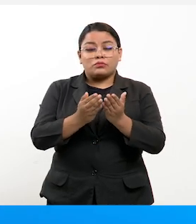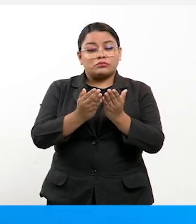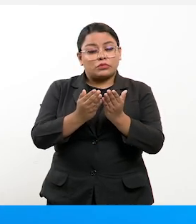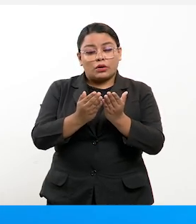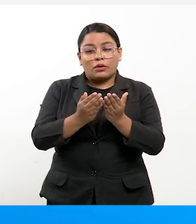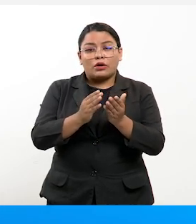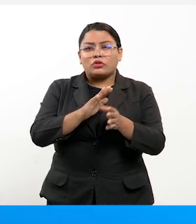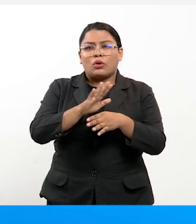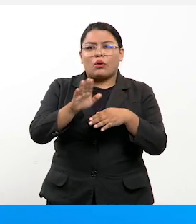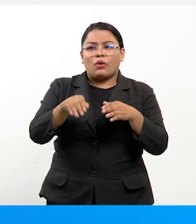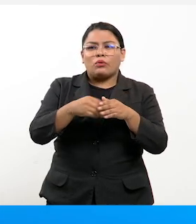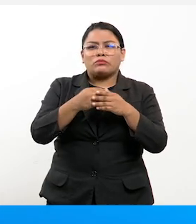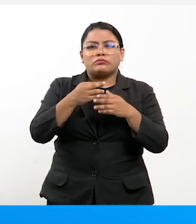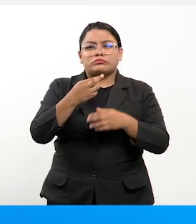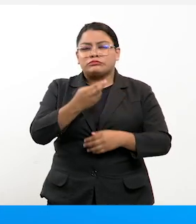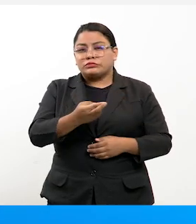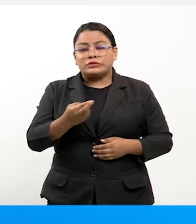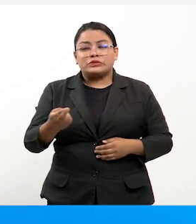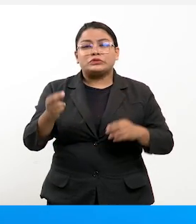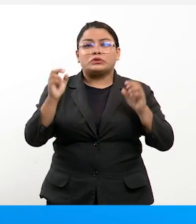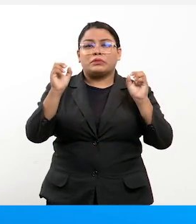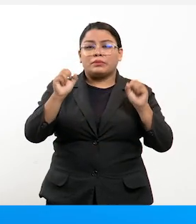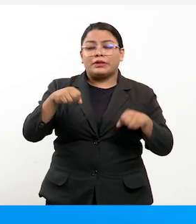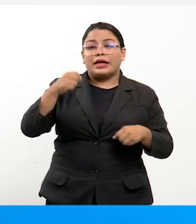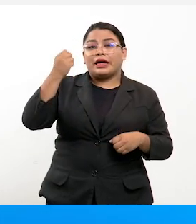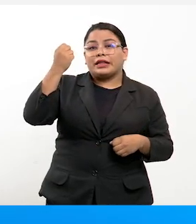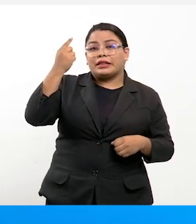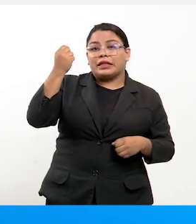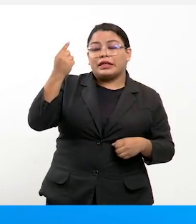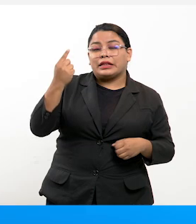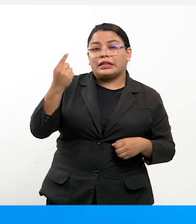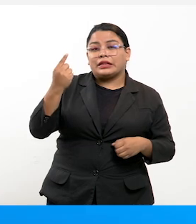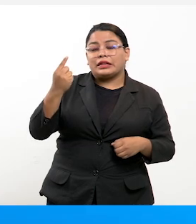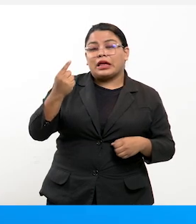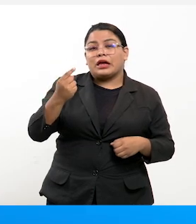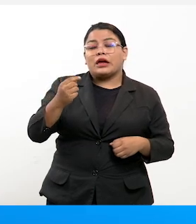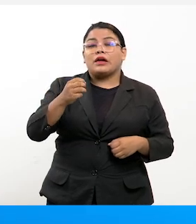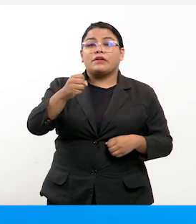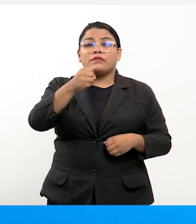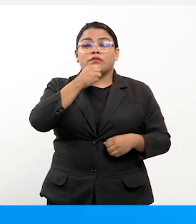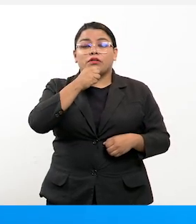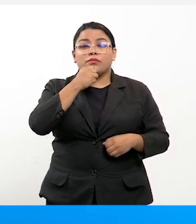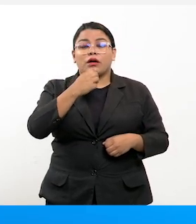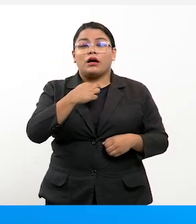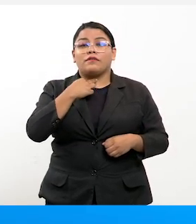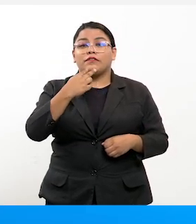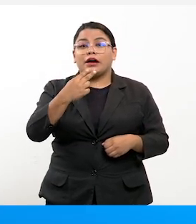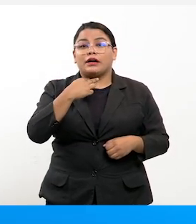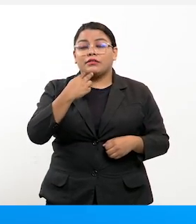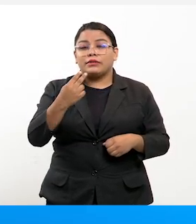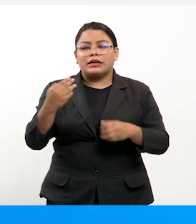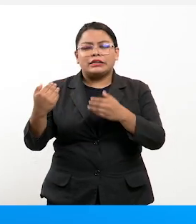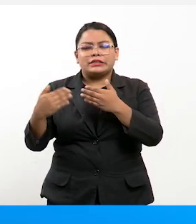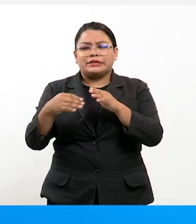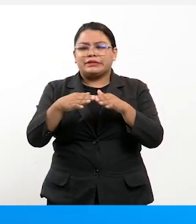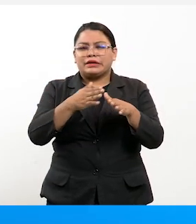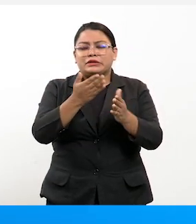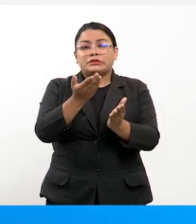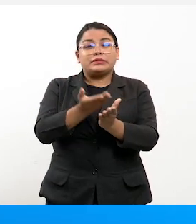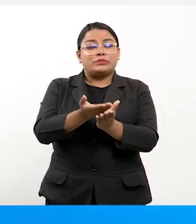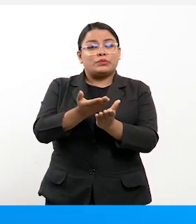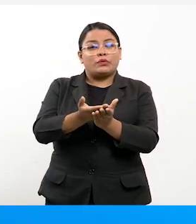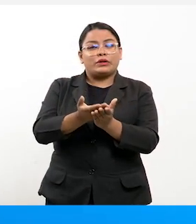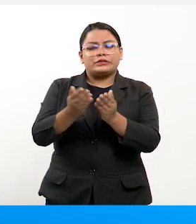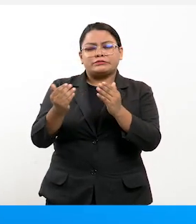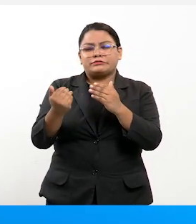utilizar todo tipo de recursos para comprender información oral presentada con distintos propósitos y